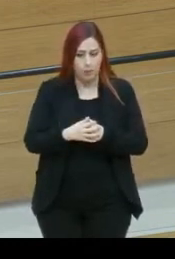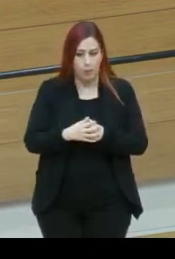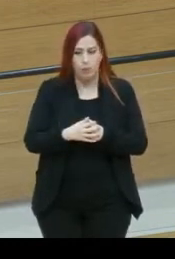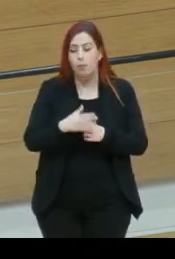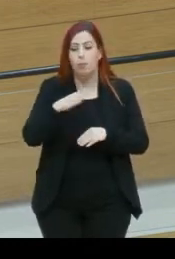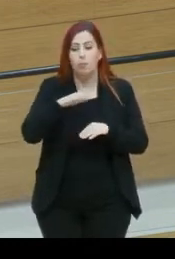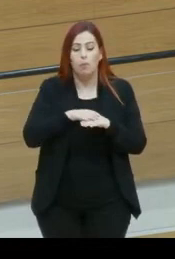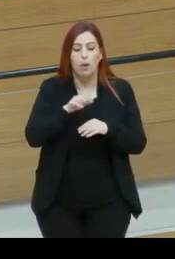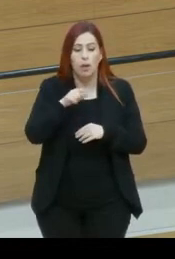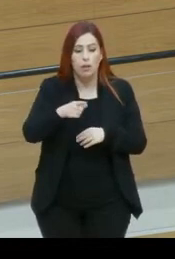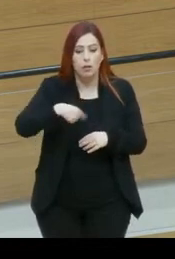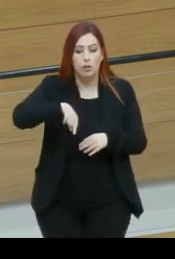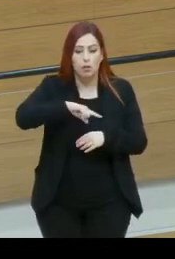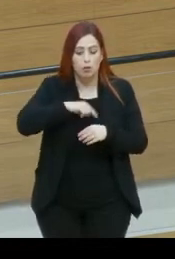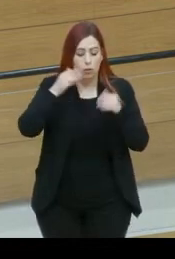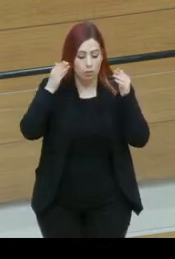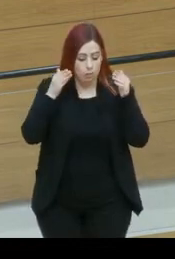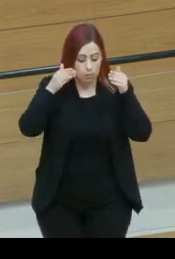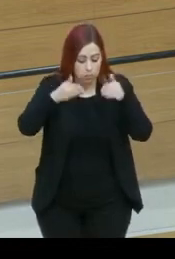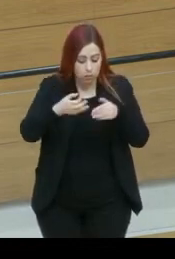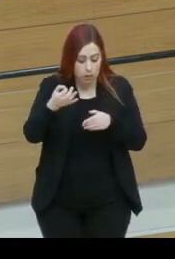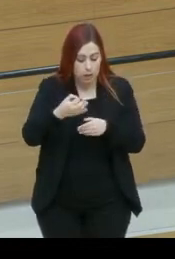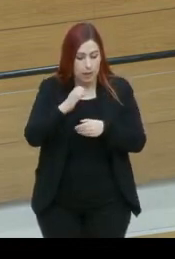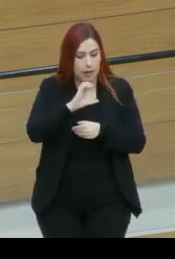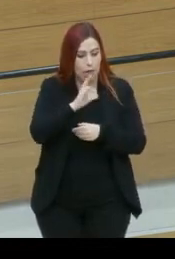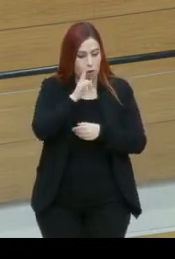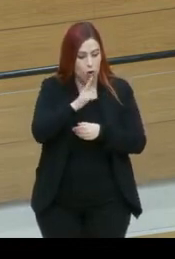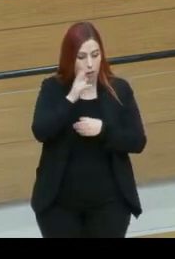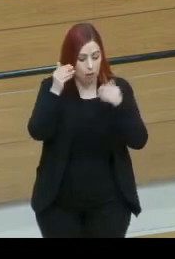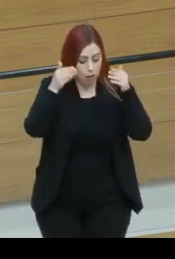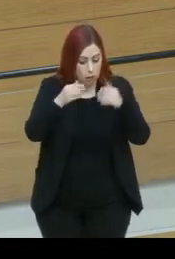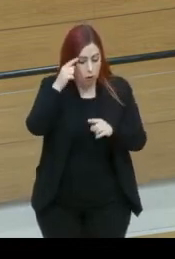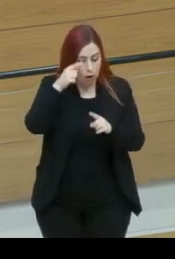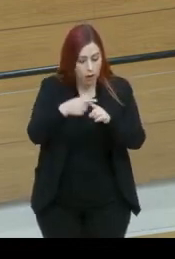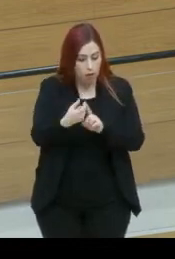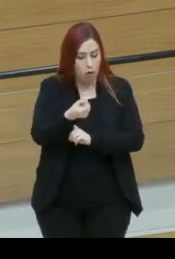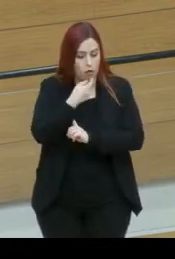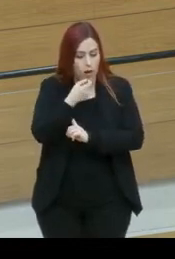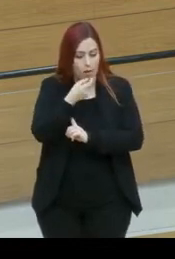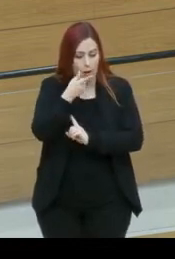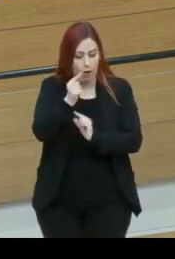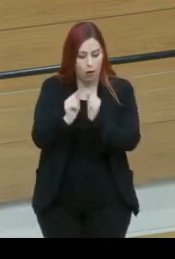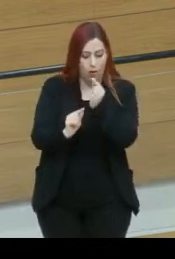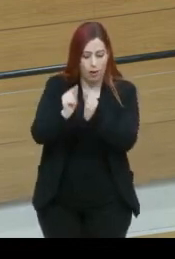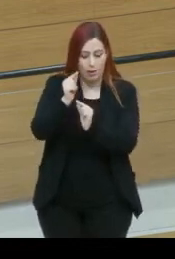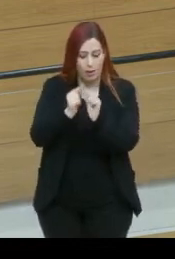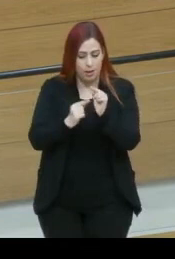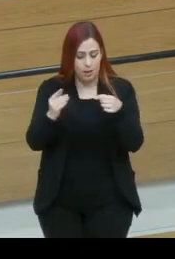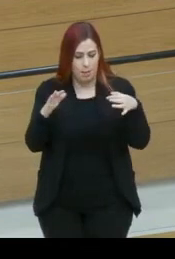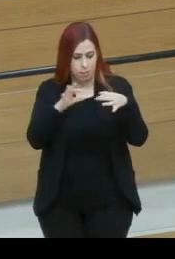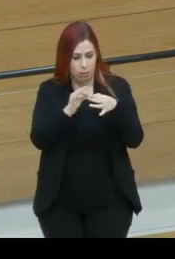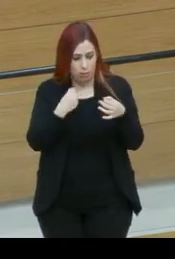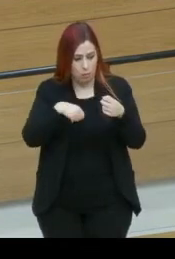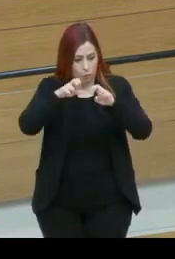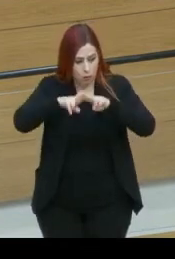Para ello nosotros nos fijamos en los carbohidratos para generar el fármaco que queremos